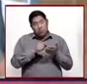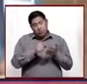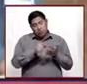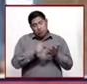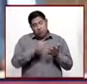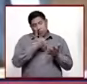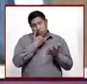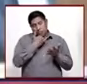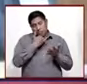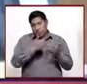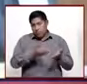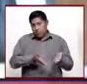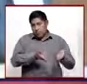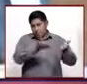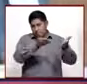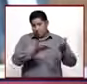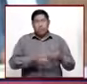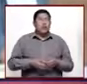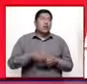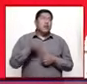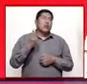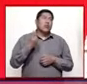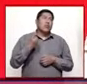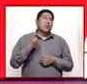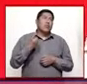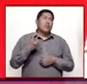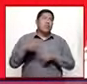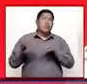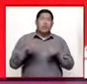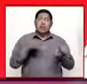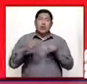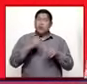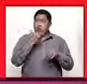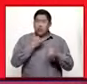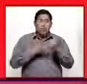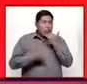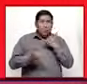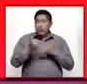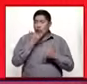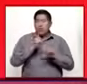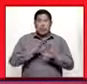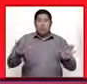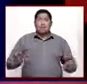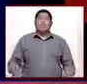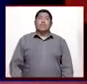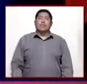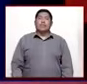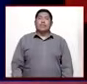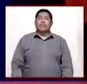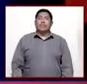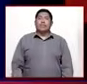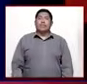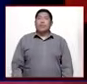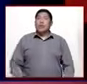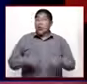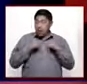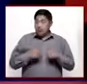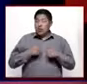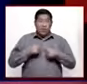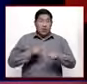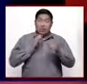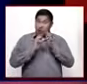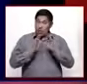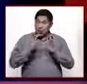el presidente Arce al Tribunal Supremo Electoral. Solo hacen las observaciones correspondientes. Muy bien, vamos a seguir